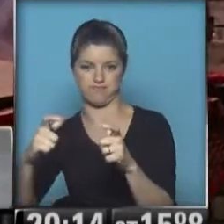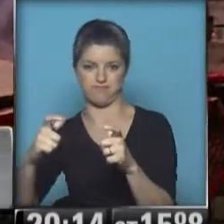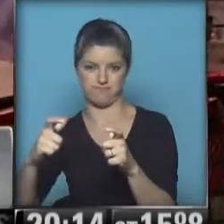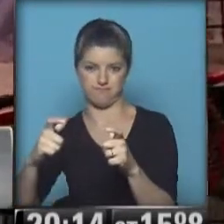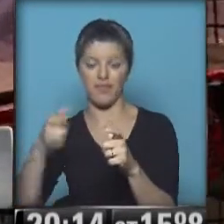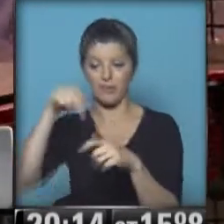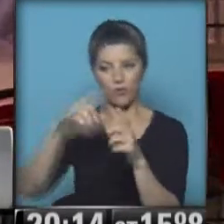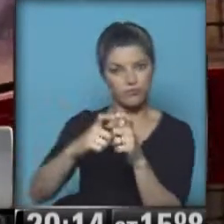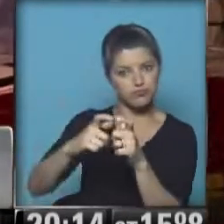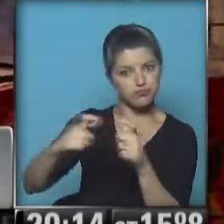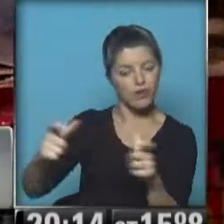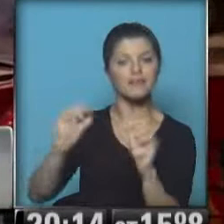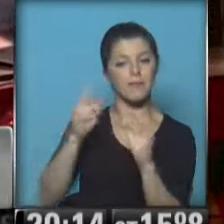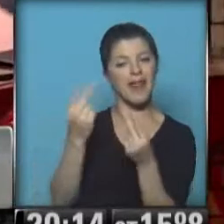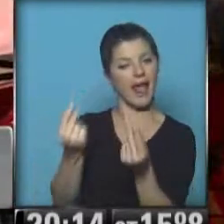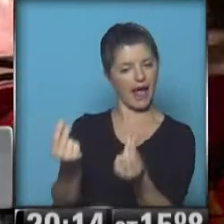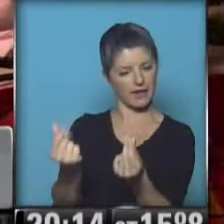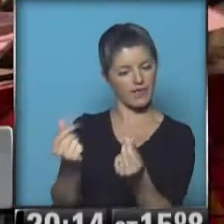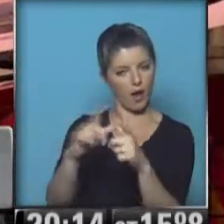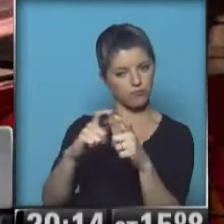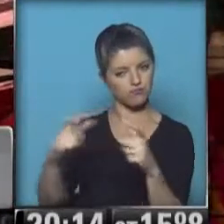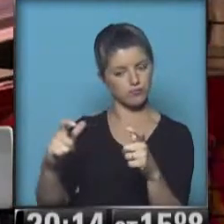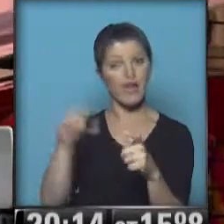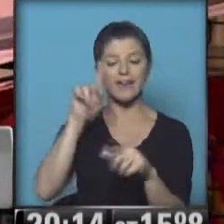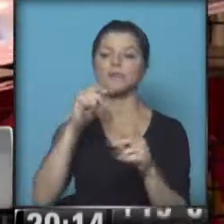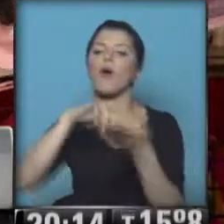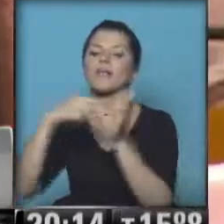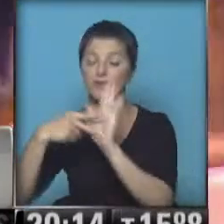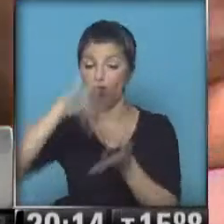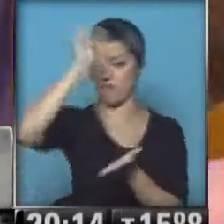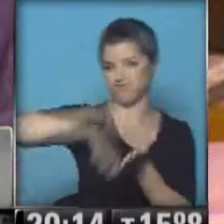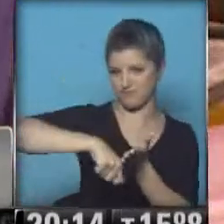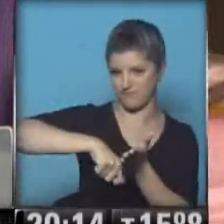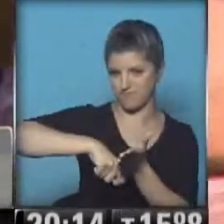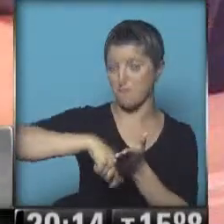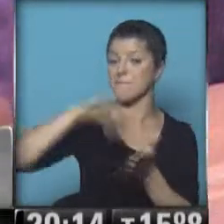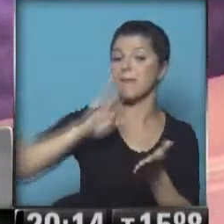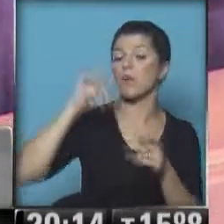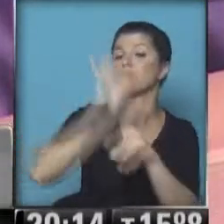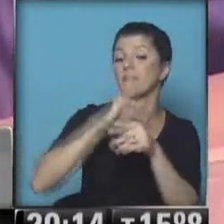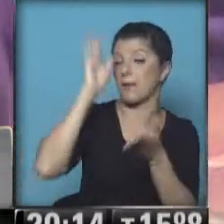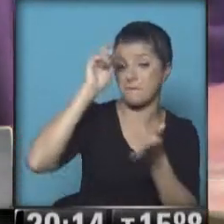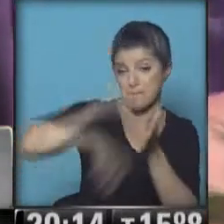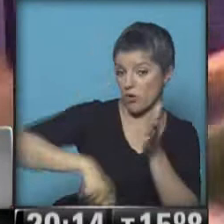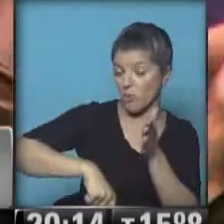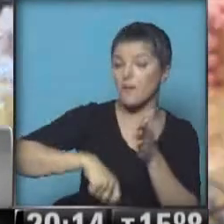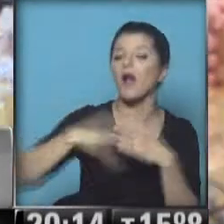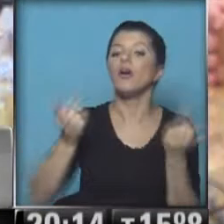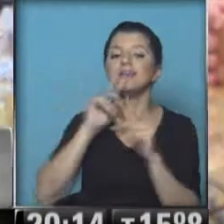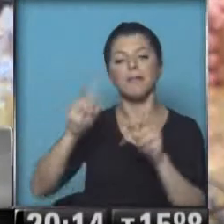creció muy fuerte el empleo de calidad, que es aquel empleo registrado en la Seguridad Social, y se redujo muy marcadamente también la